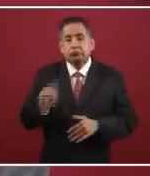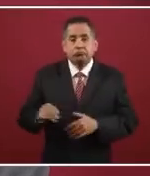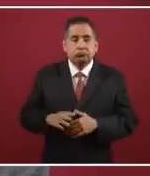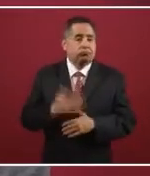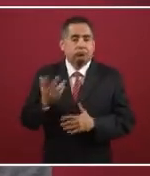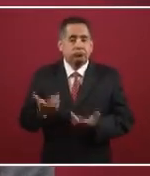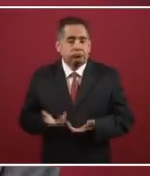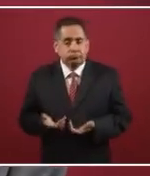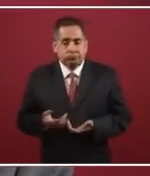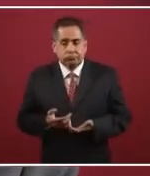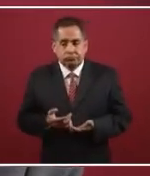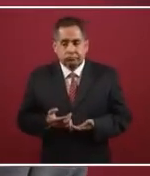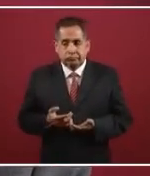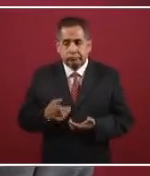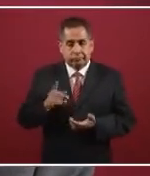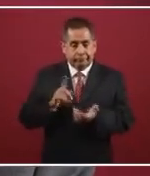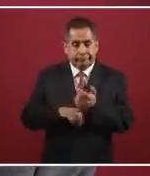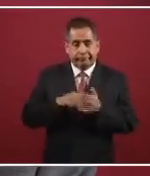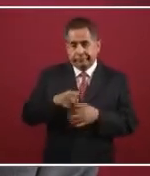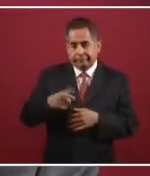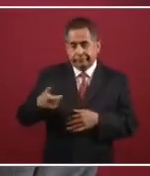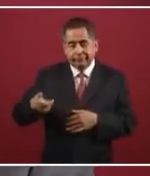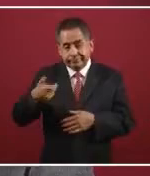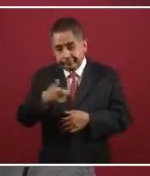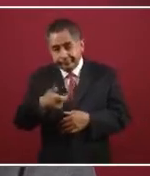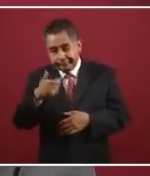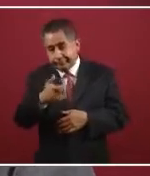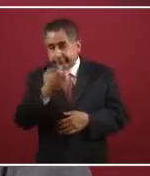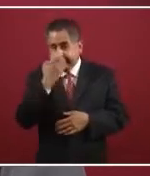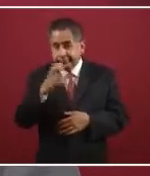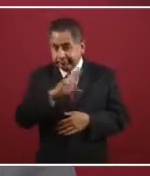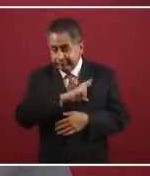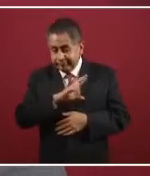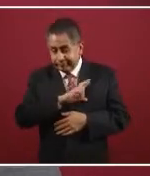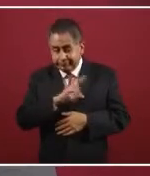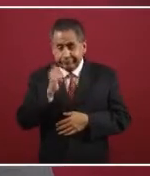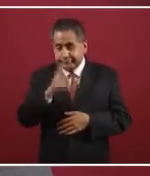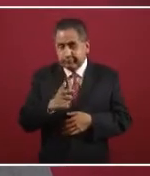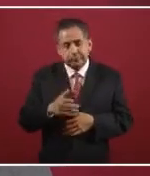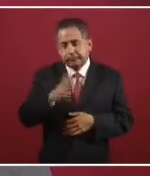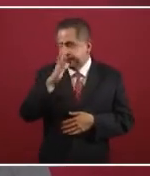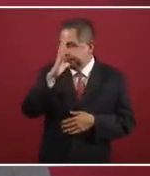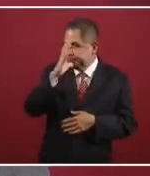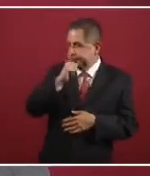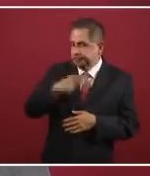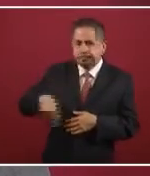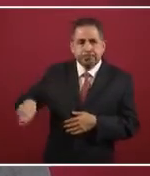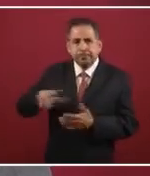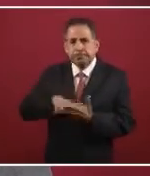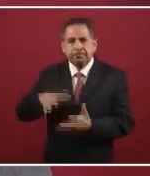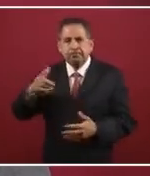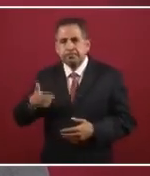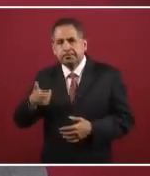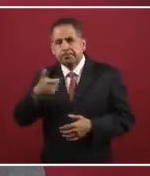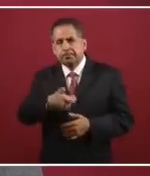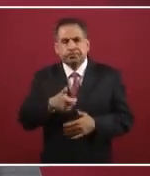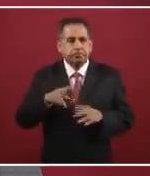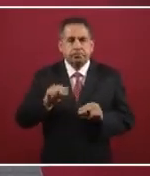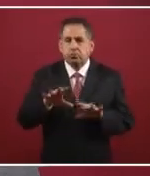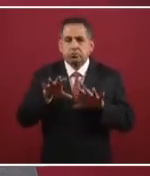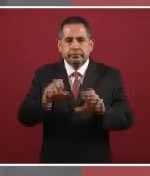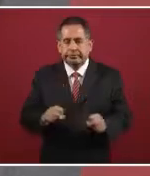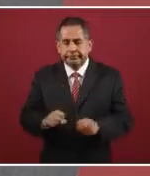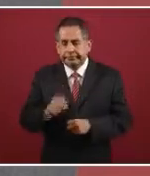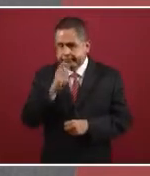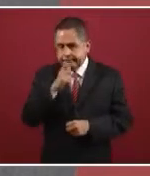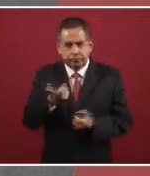porque por muy poco que se pague de colegiatura en una escuela privada, la mayoría de los